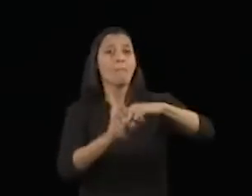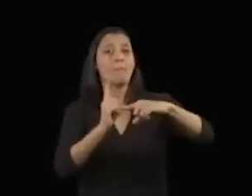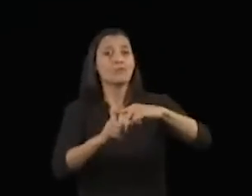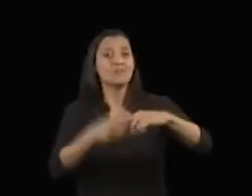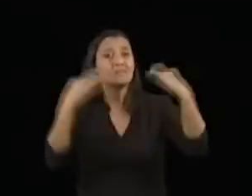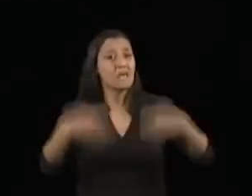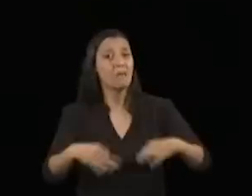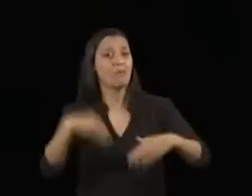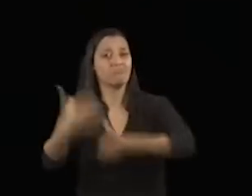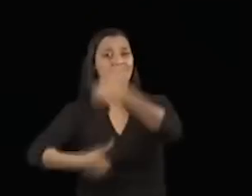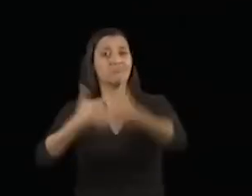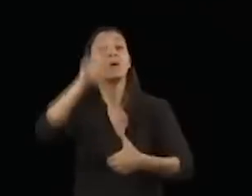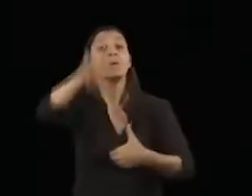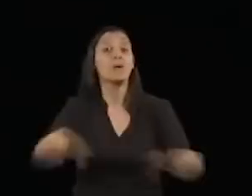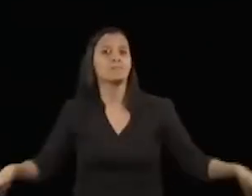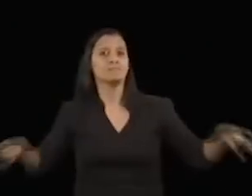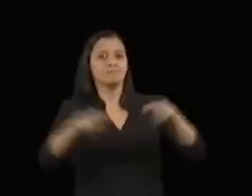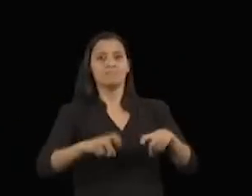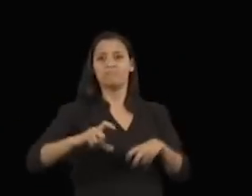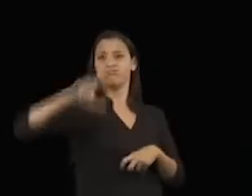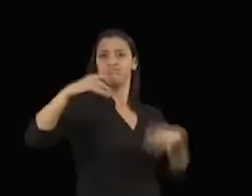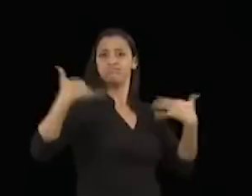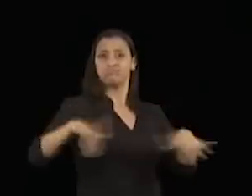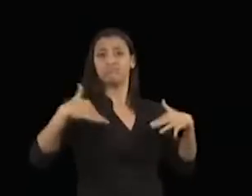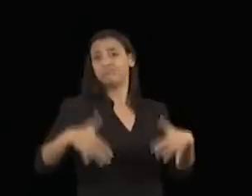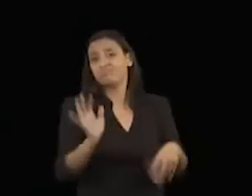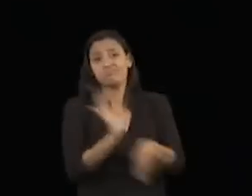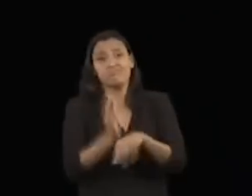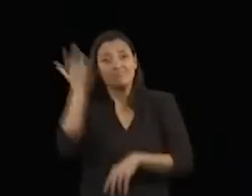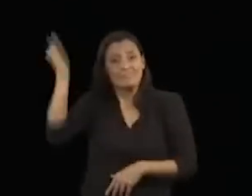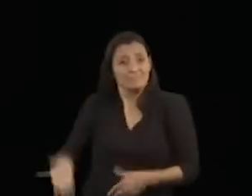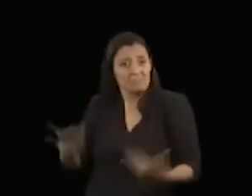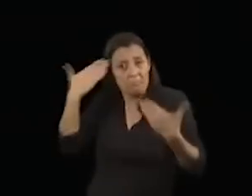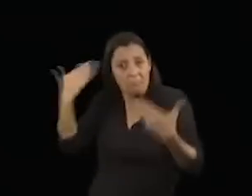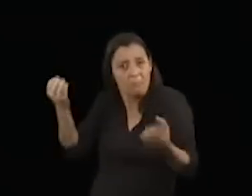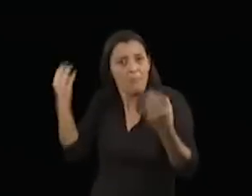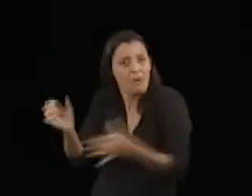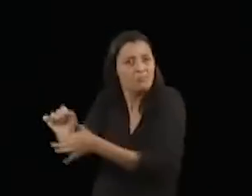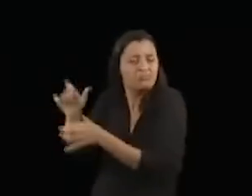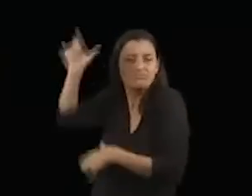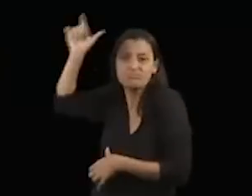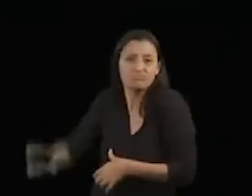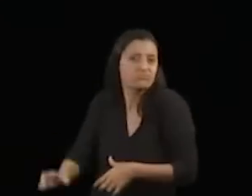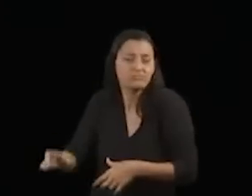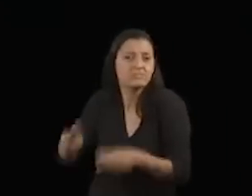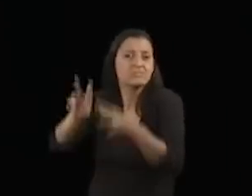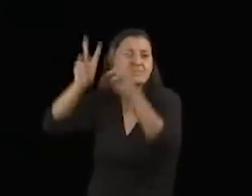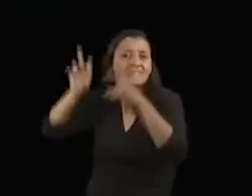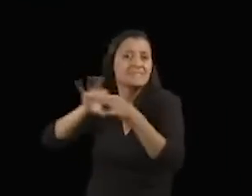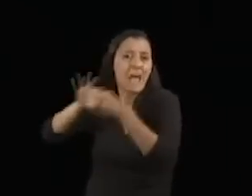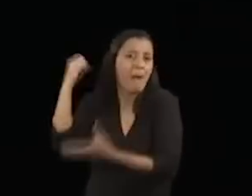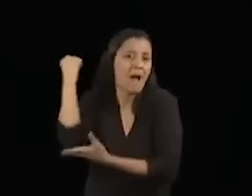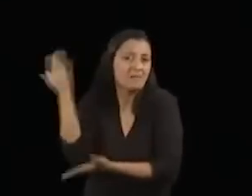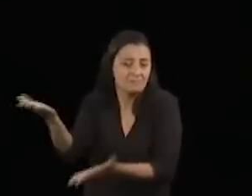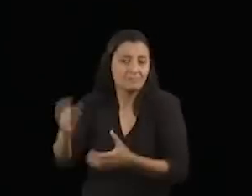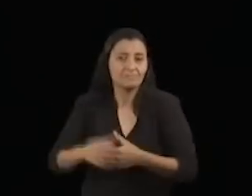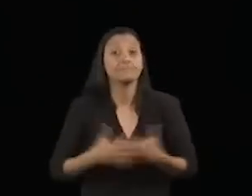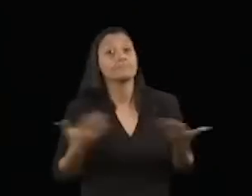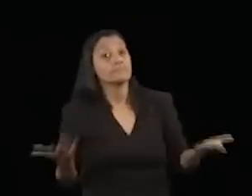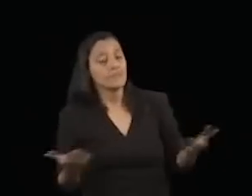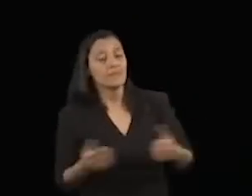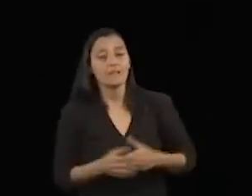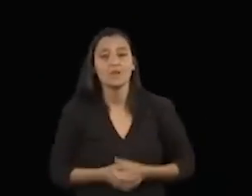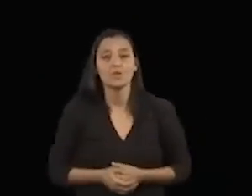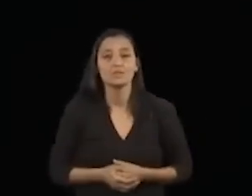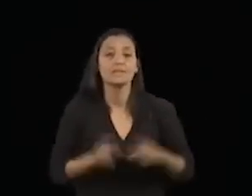si lo hace bien, se llena de guita. Bravo. Es decir, es un héroe, un benefactor social. Es decir, yo creo que, digamos,